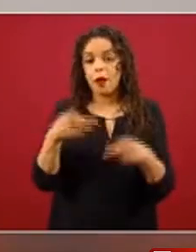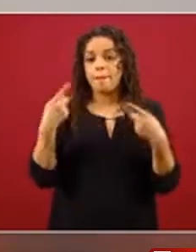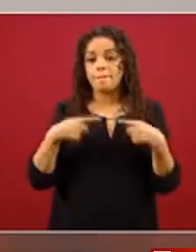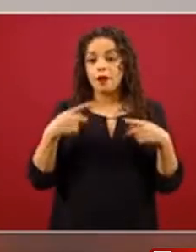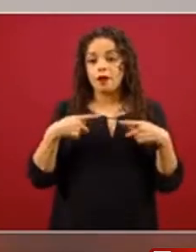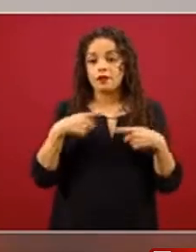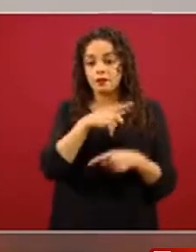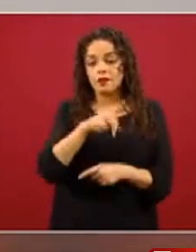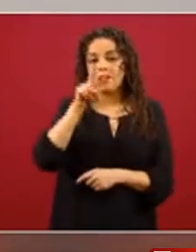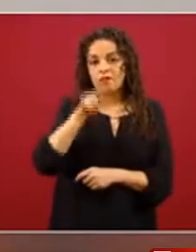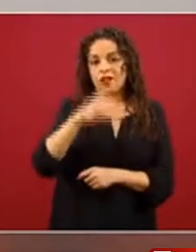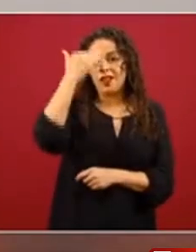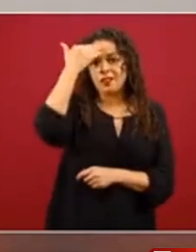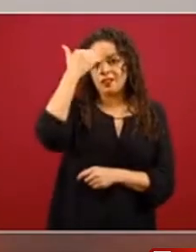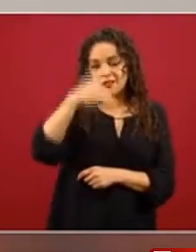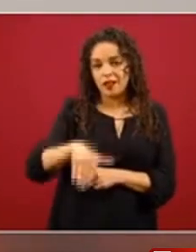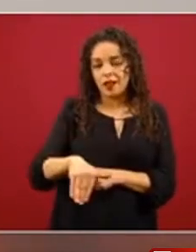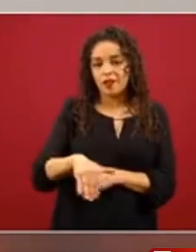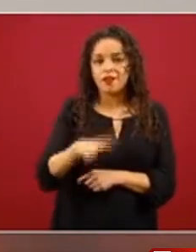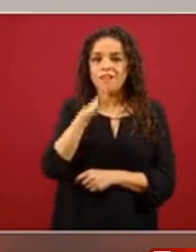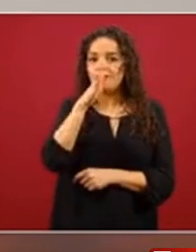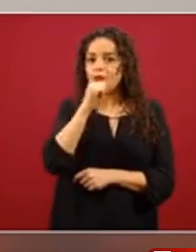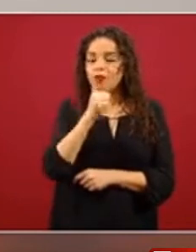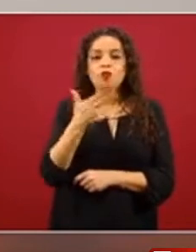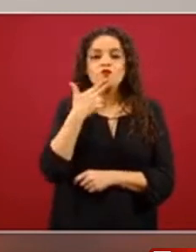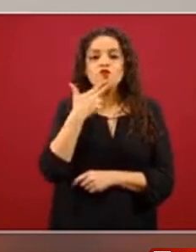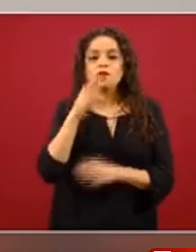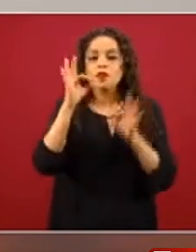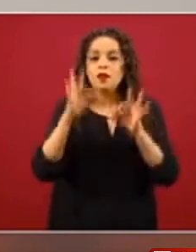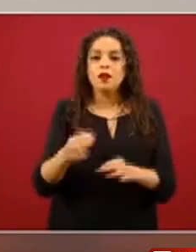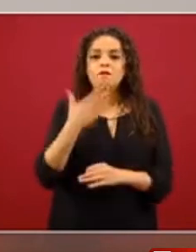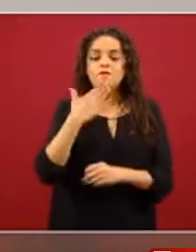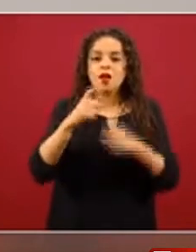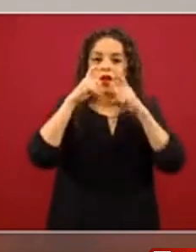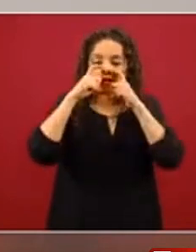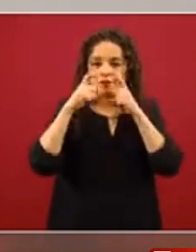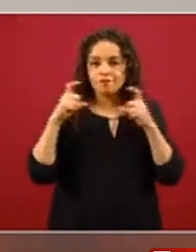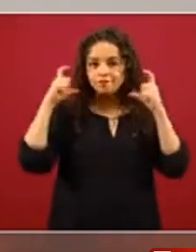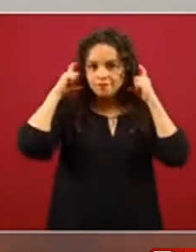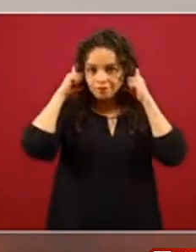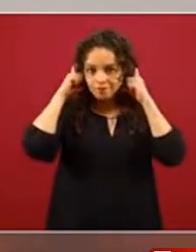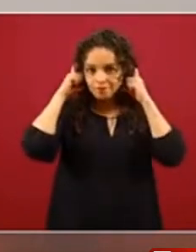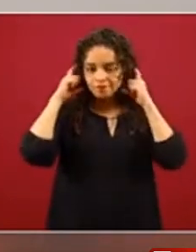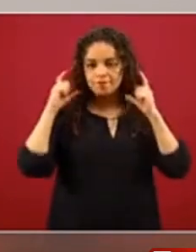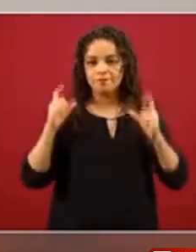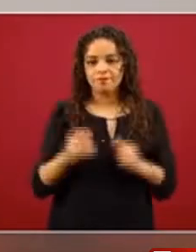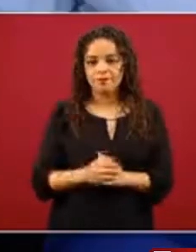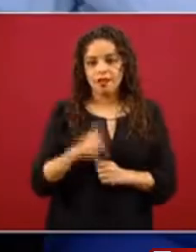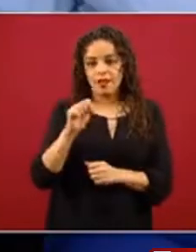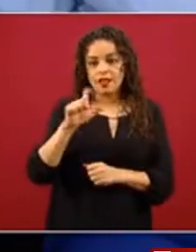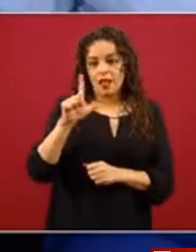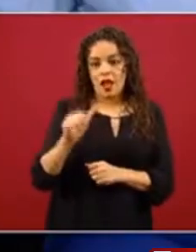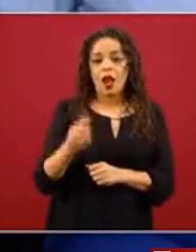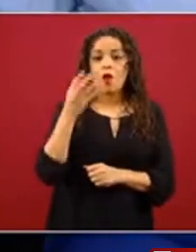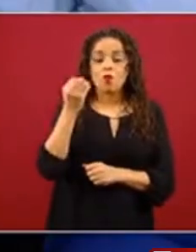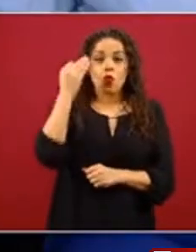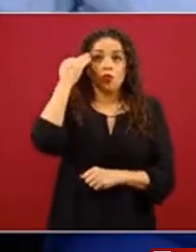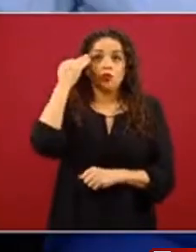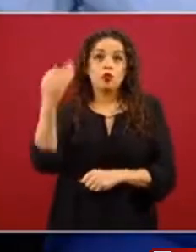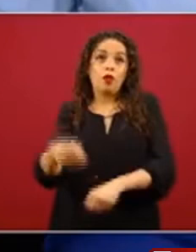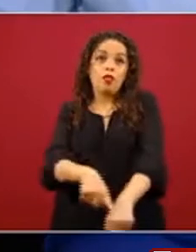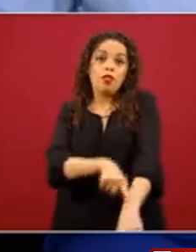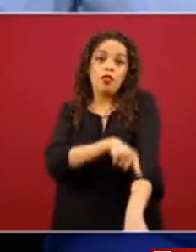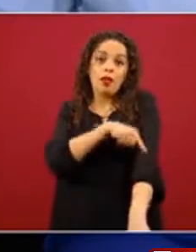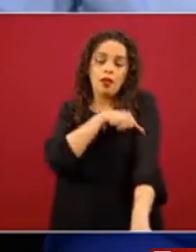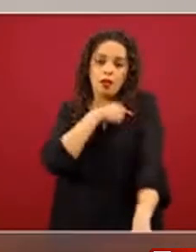es difícil que puedan utilizar de manera apropiada una mascarilla de tela por tiempo prolongado. También